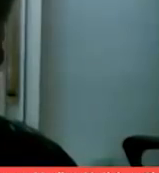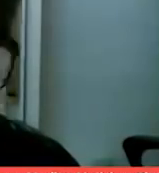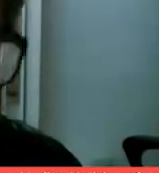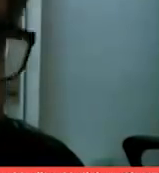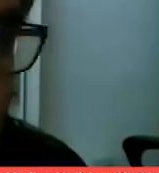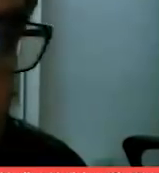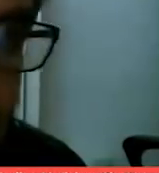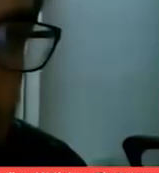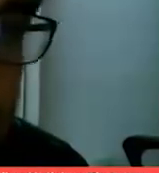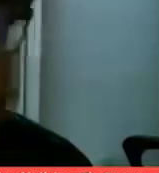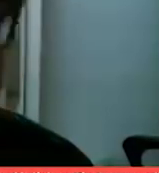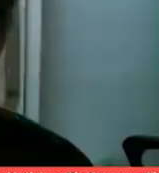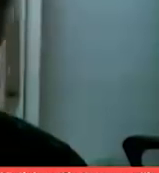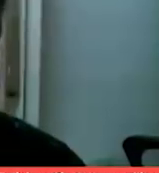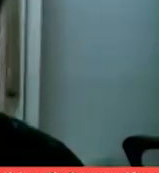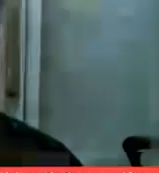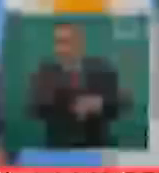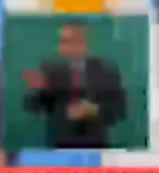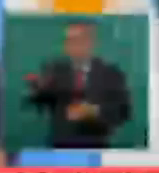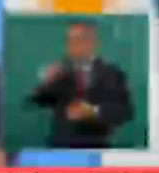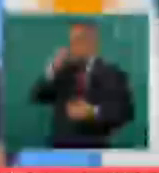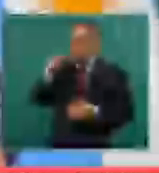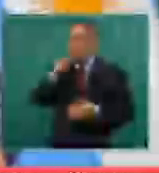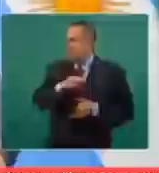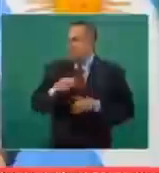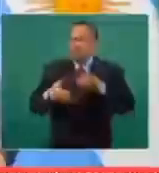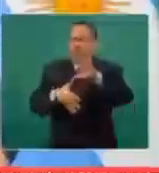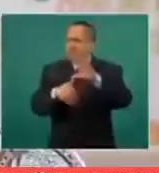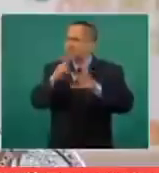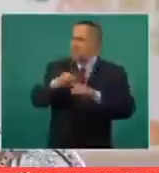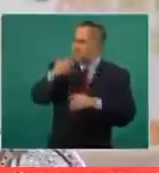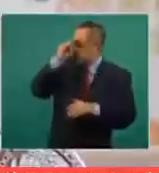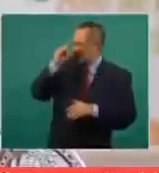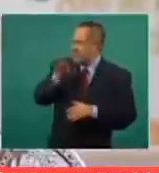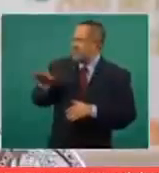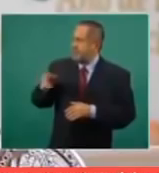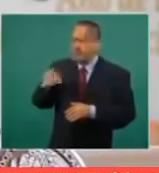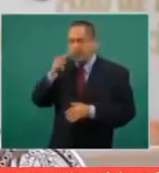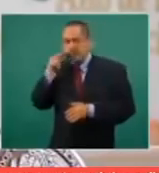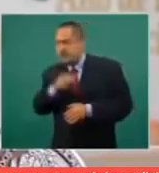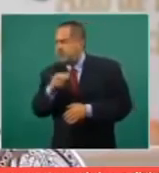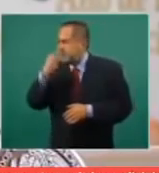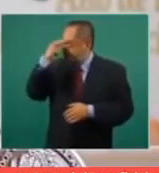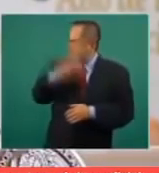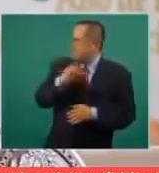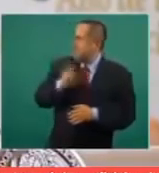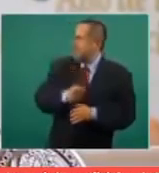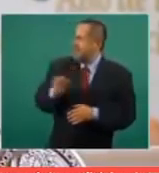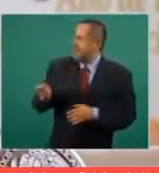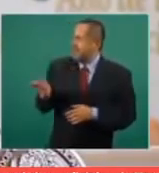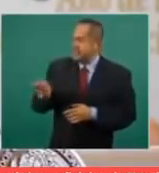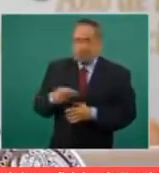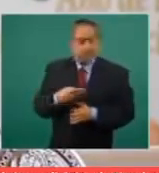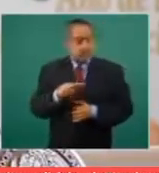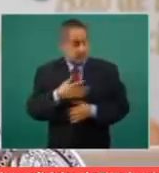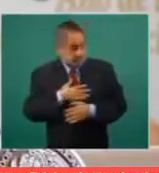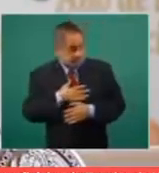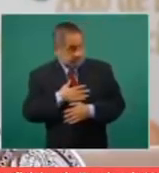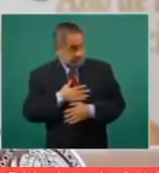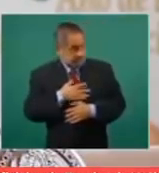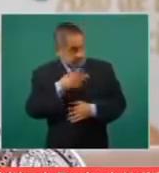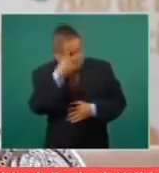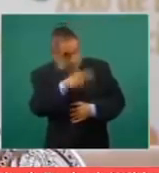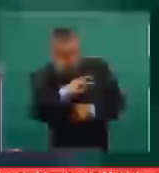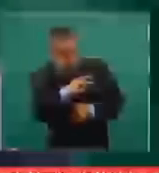peronismo. Caso muy diferente de Andrés Manuel, donde, bueno,